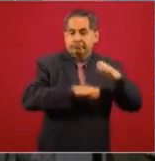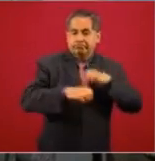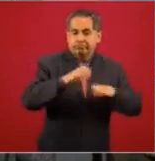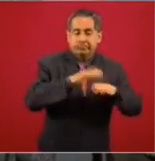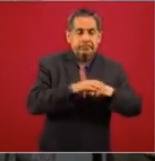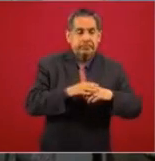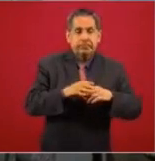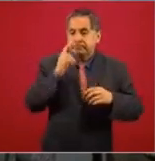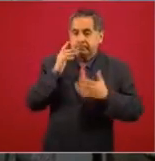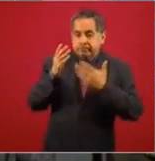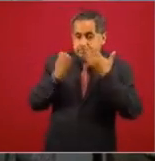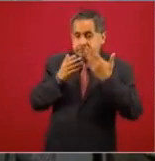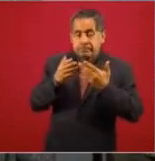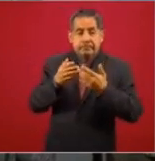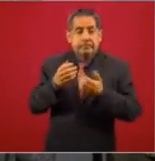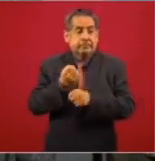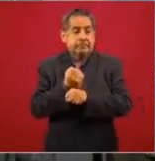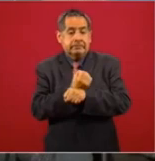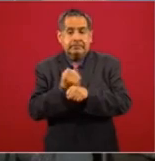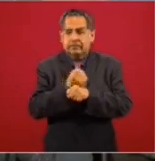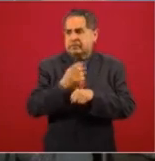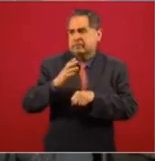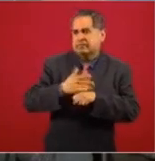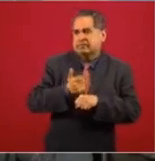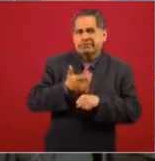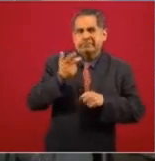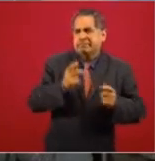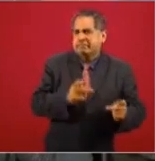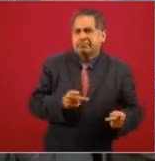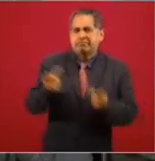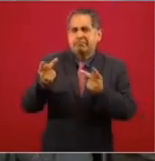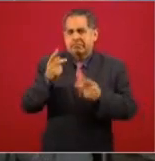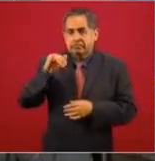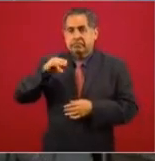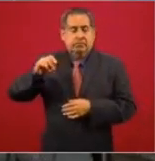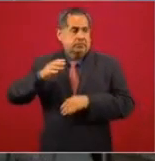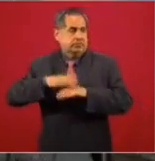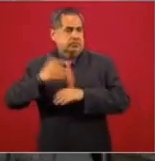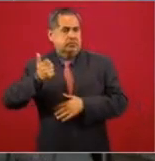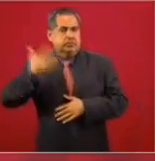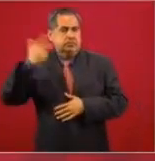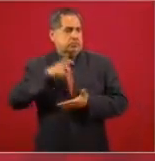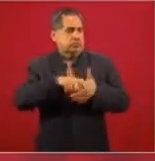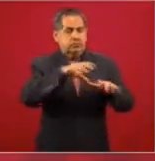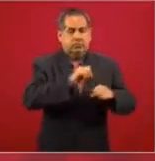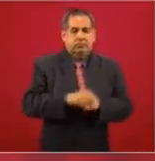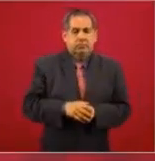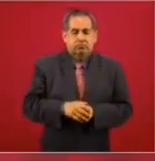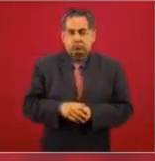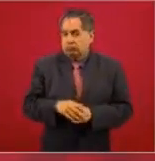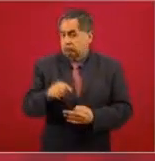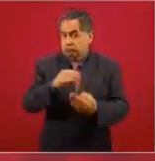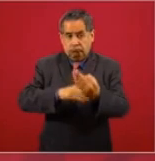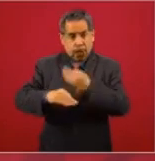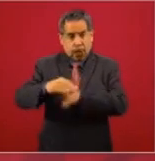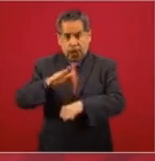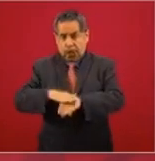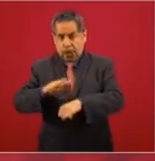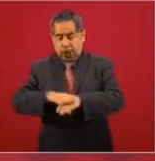de laboratorio y bancos de sangre a sobreprecio al IMSS y al ISSSTE. En todos los casos